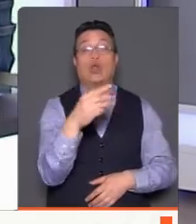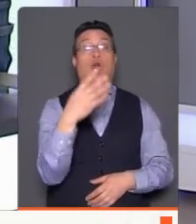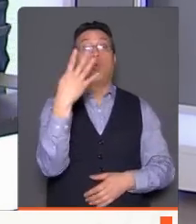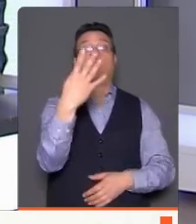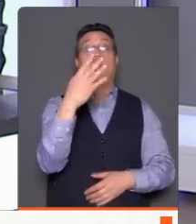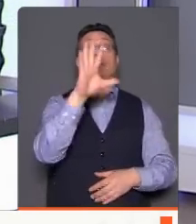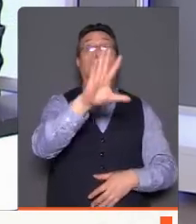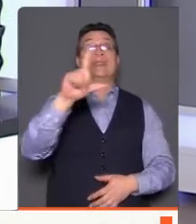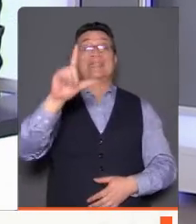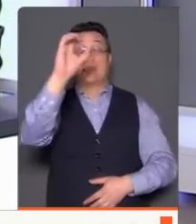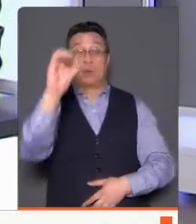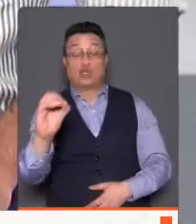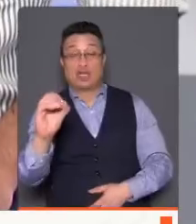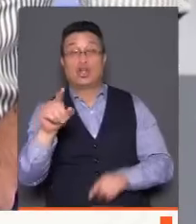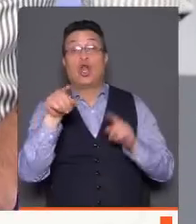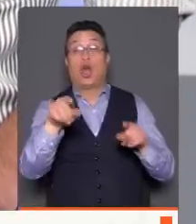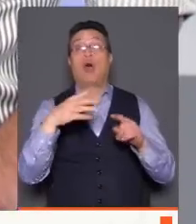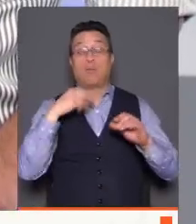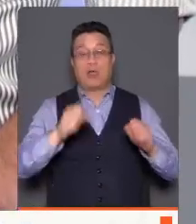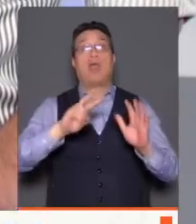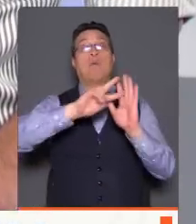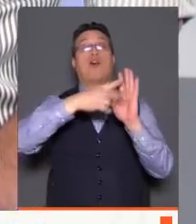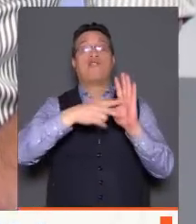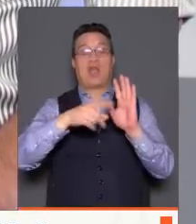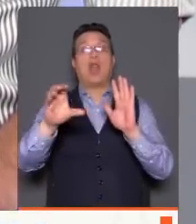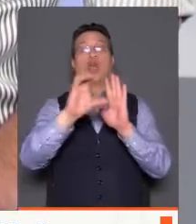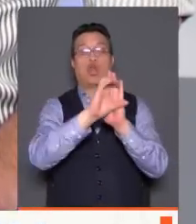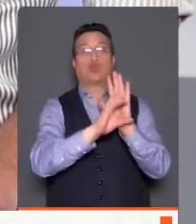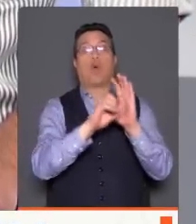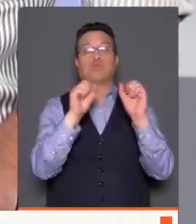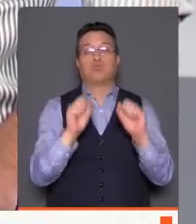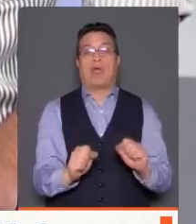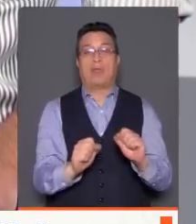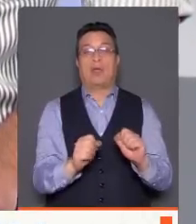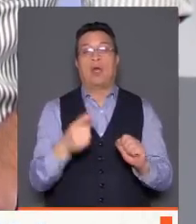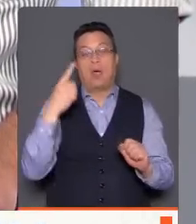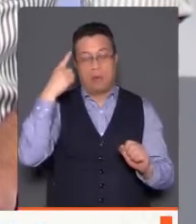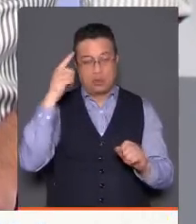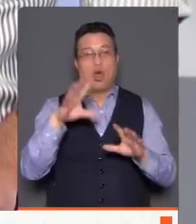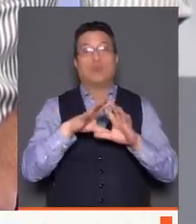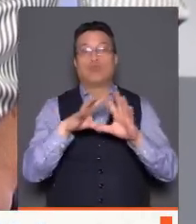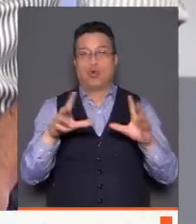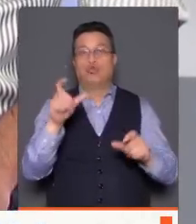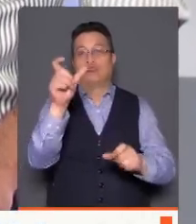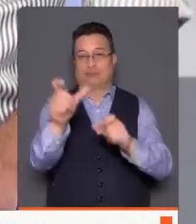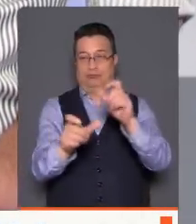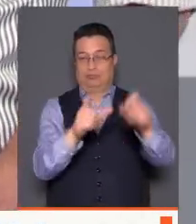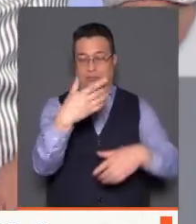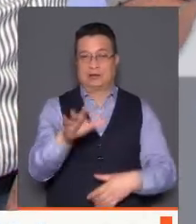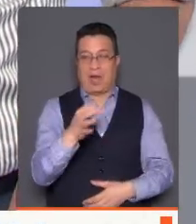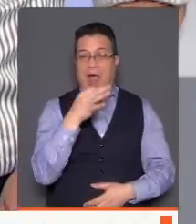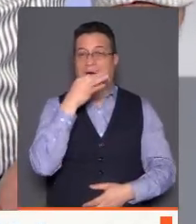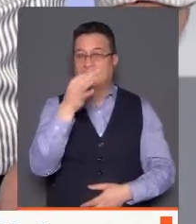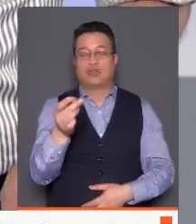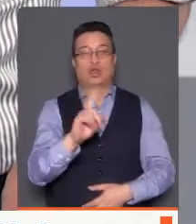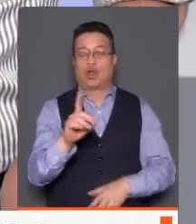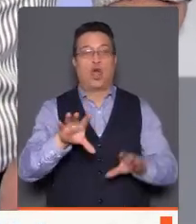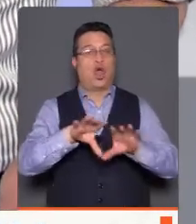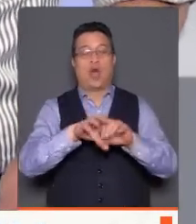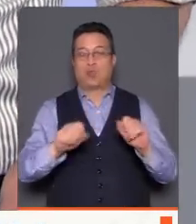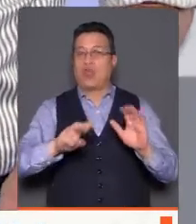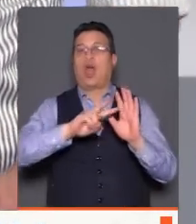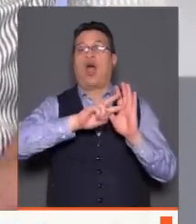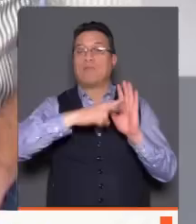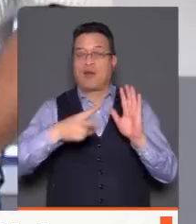se va a poder modificar en el Congreso la Constitución. Aparte de que hay varios actores que han dicho que no están de acuerdo con modificarla